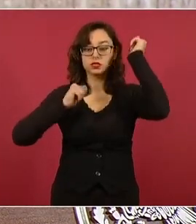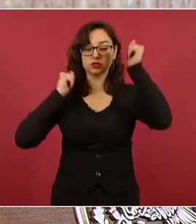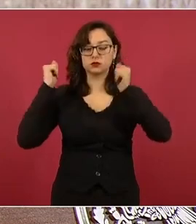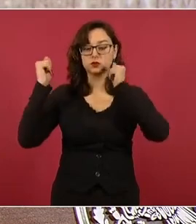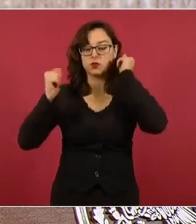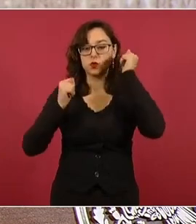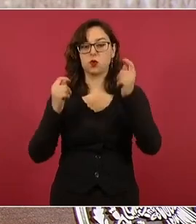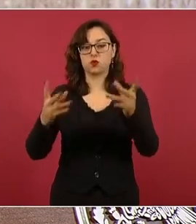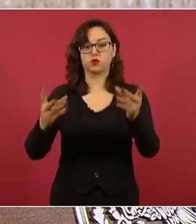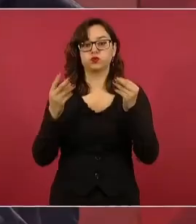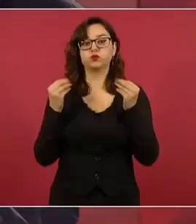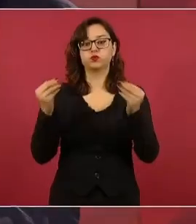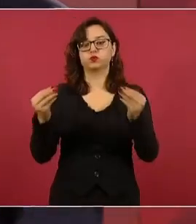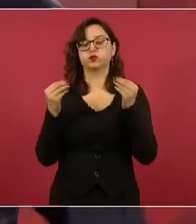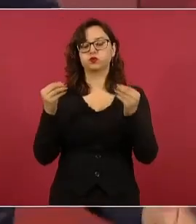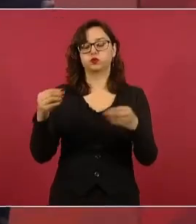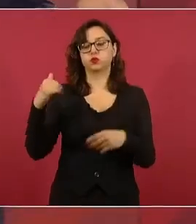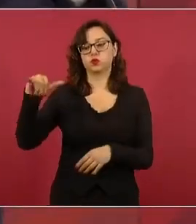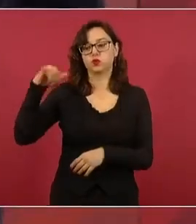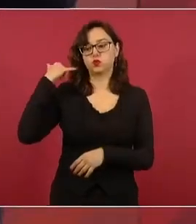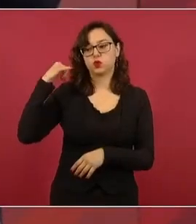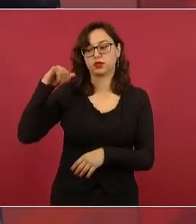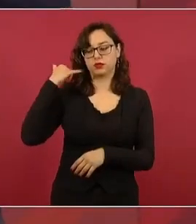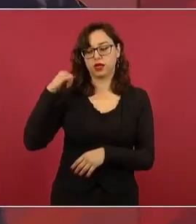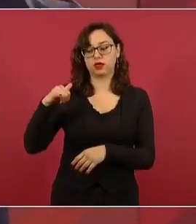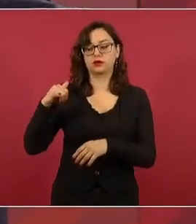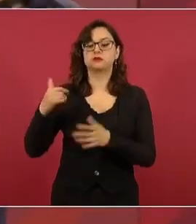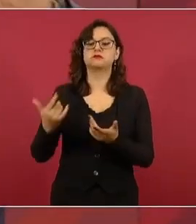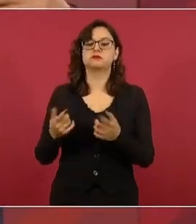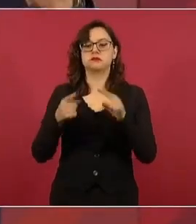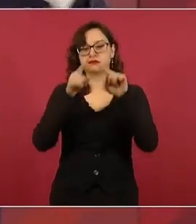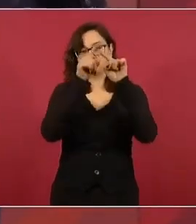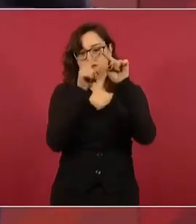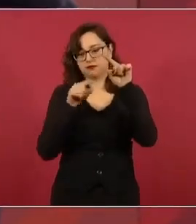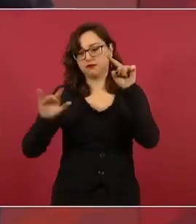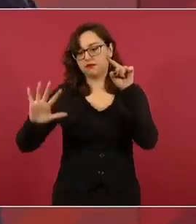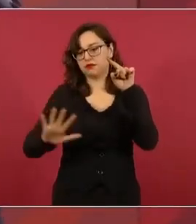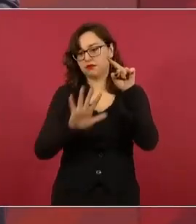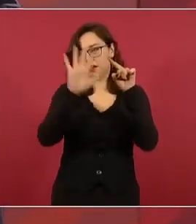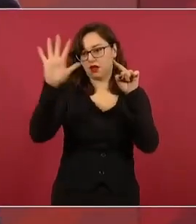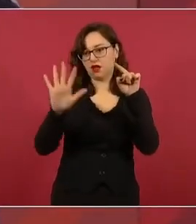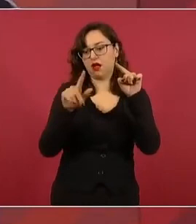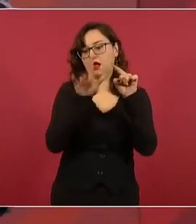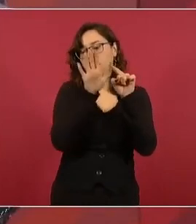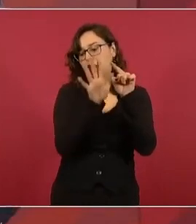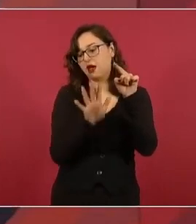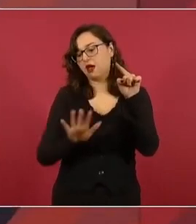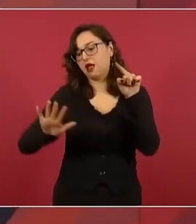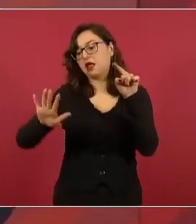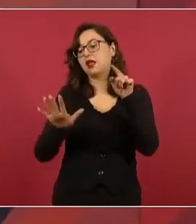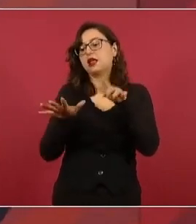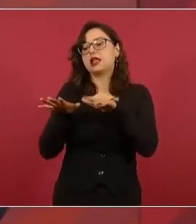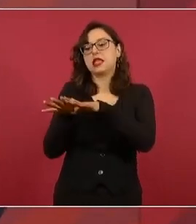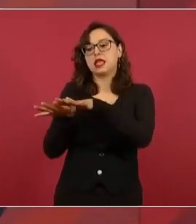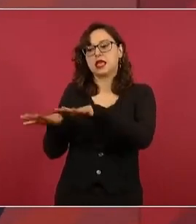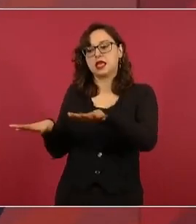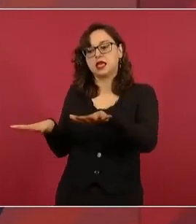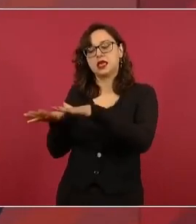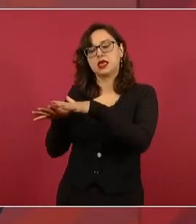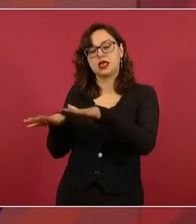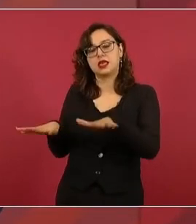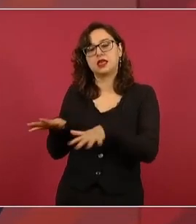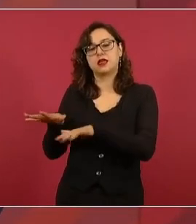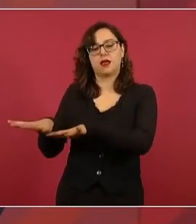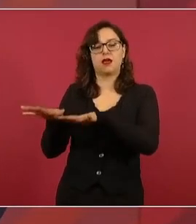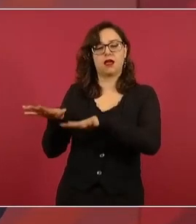del Golfo como ya en lo que tiene que ver con el Caribe, aunque ya no